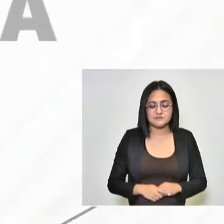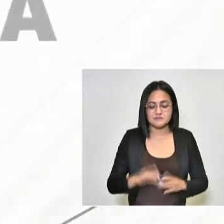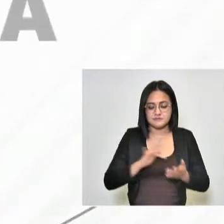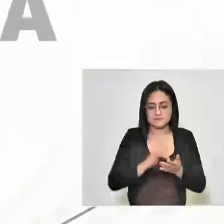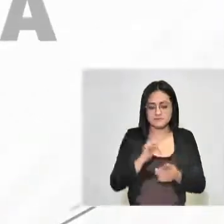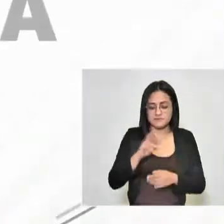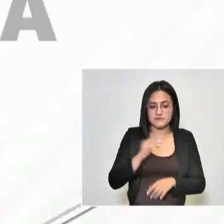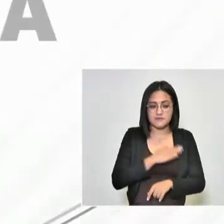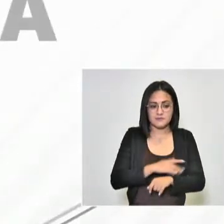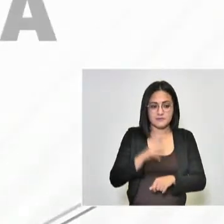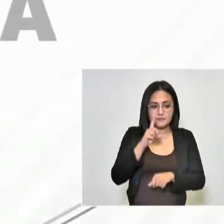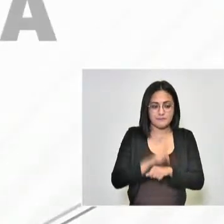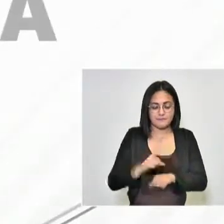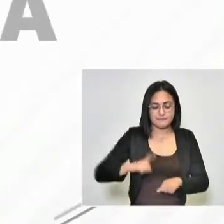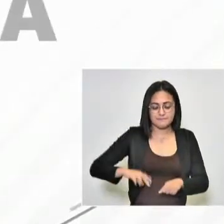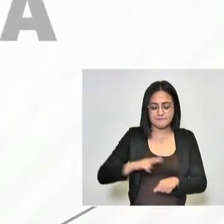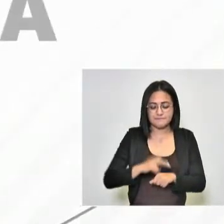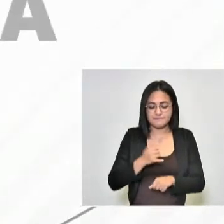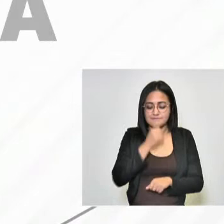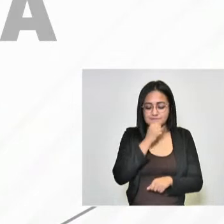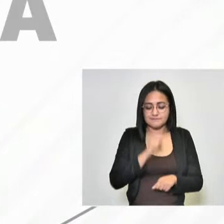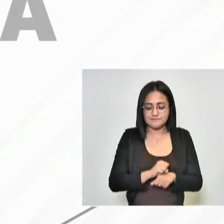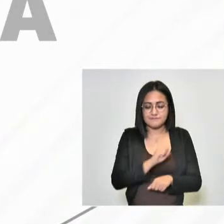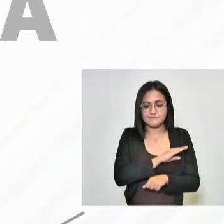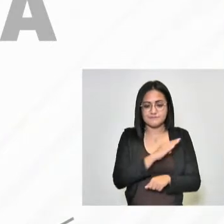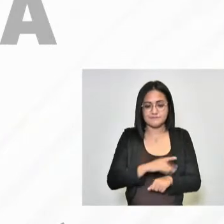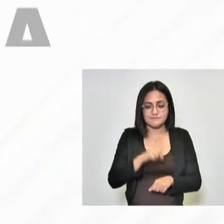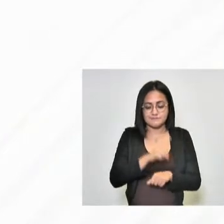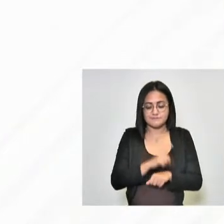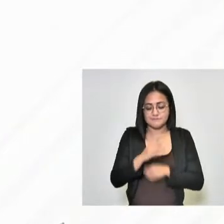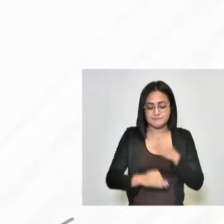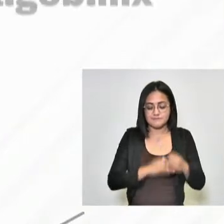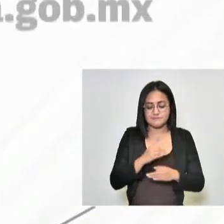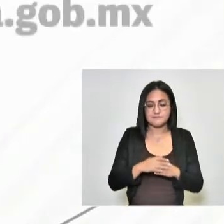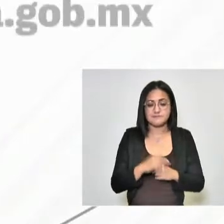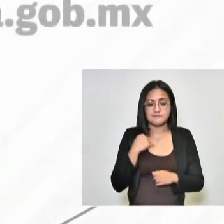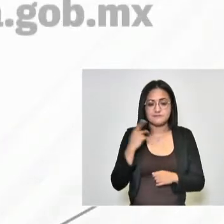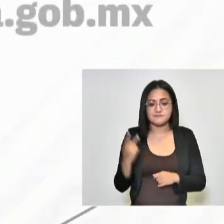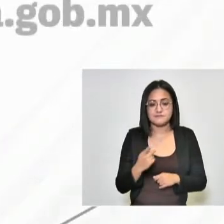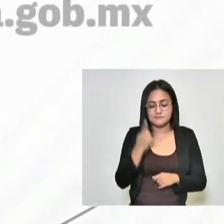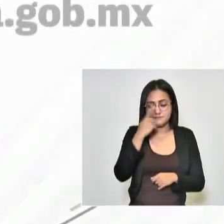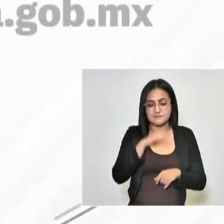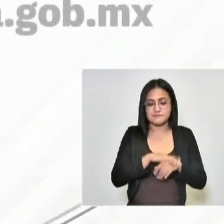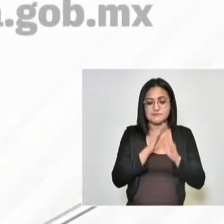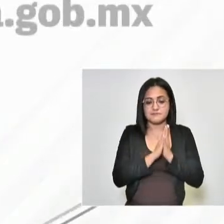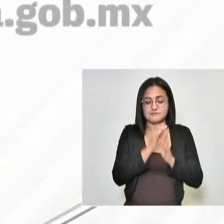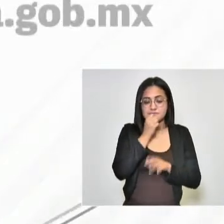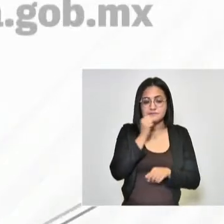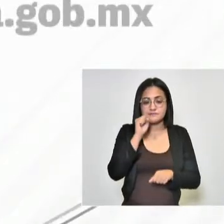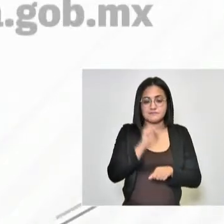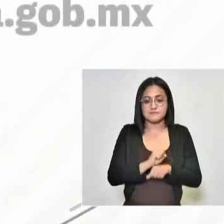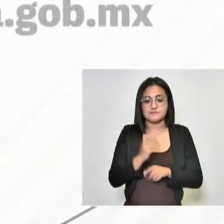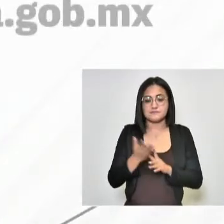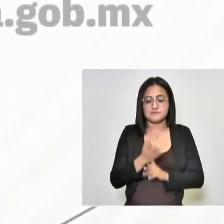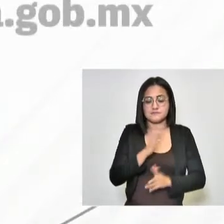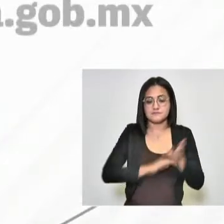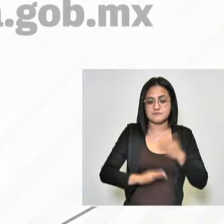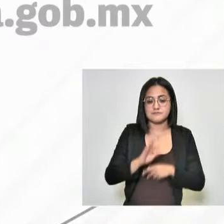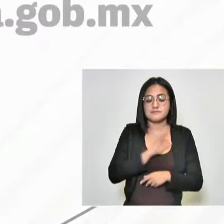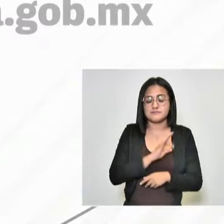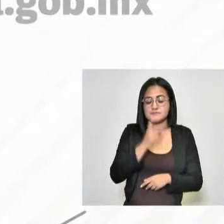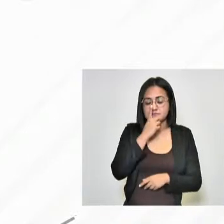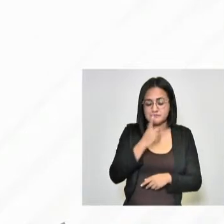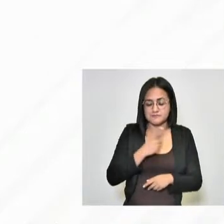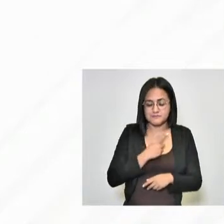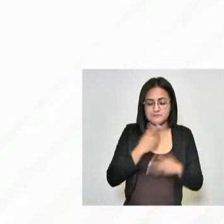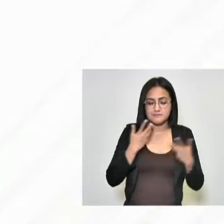Gracias, Vero. Muy buenos días, gobernador, secretarios. Muy buenos días. Preguntarle primero a la Secretaría de Medio Ambiente, si me lo